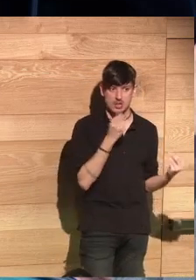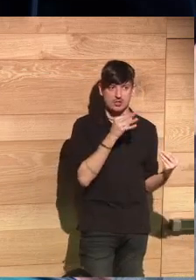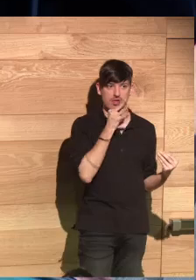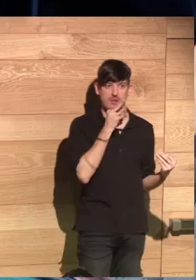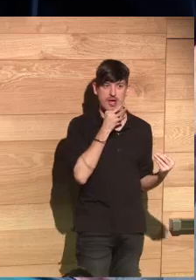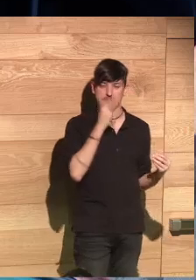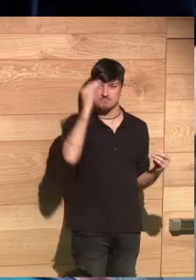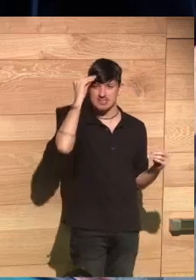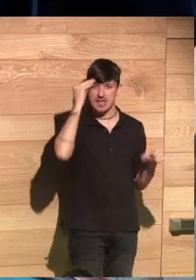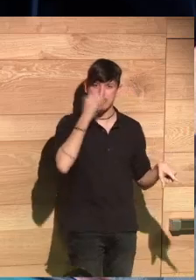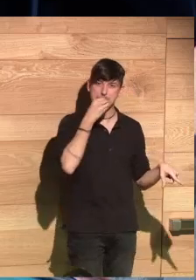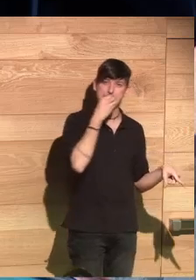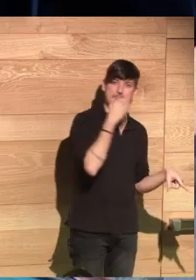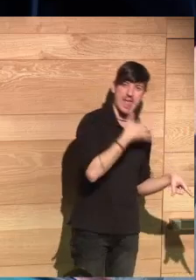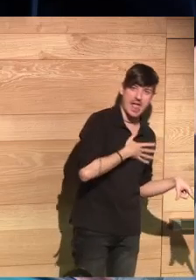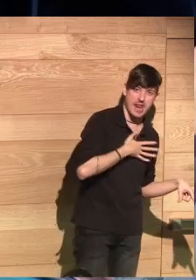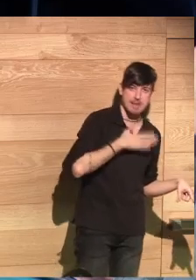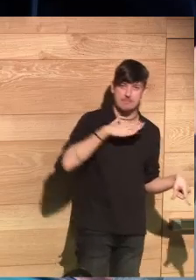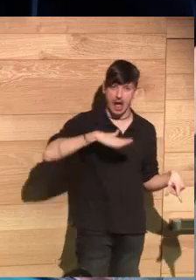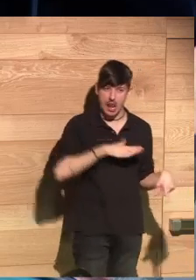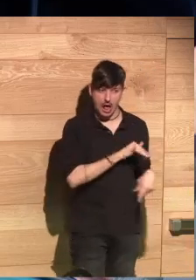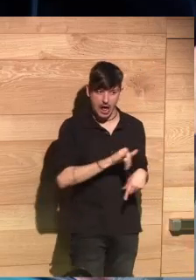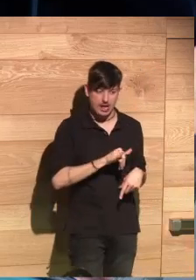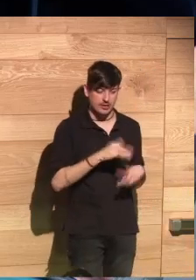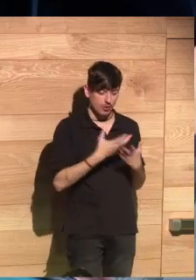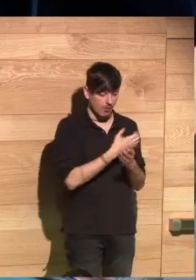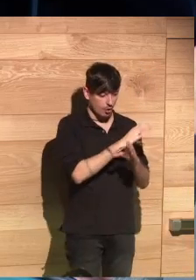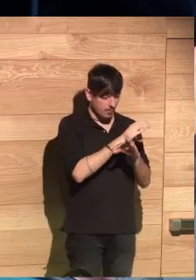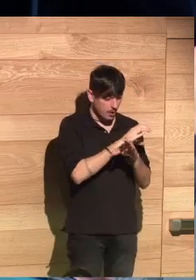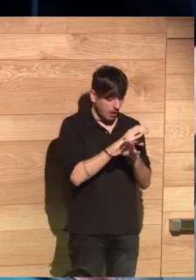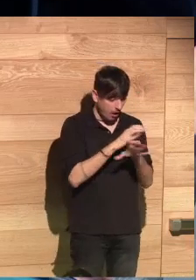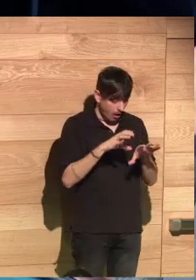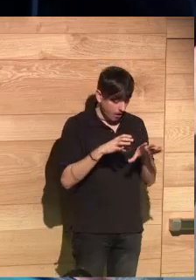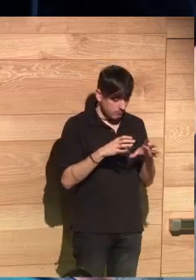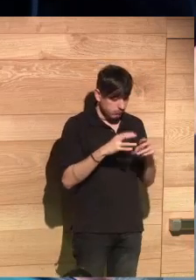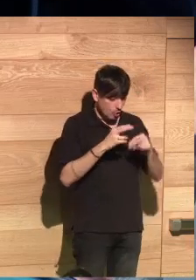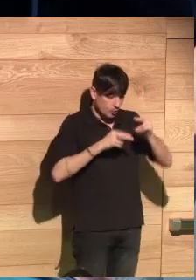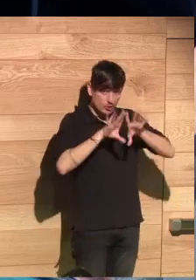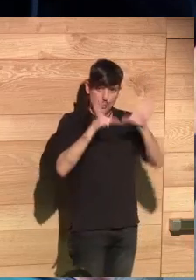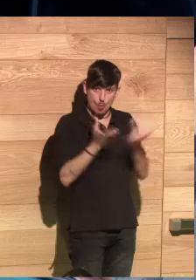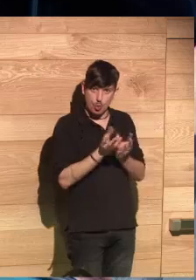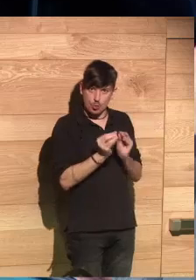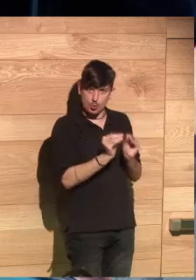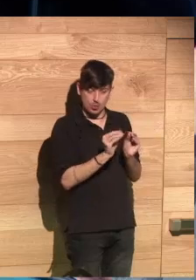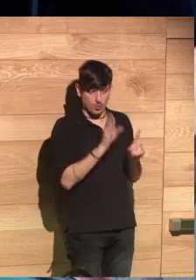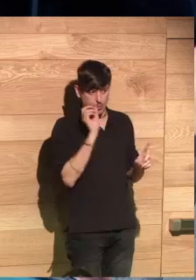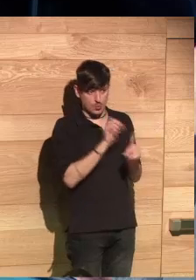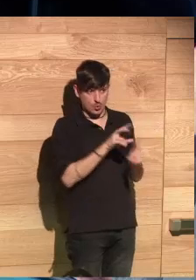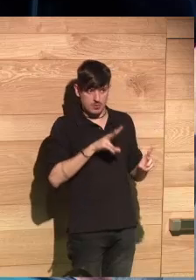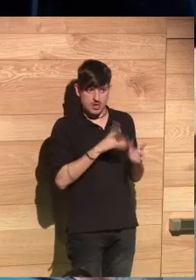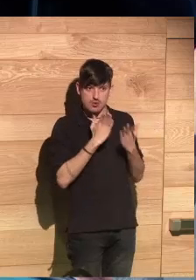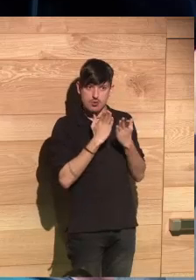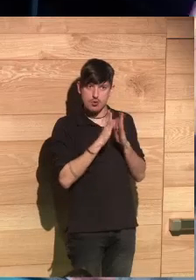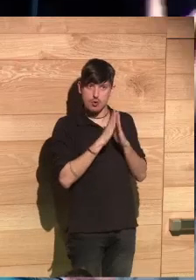y el mal y que el mundo se lo está construyendo a través de los cómics. Esa mirada me parecía un arranque perfecto para la